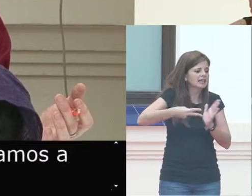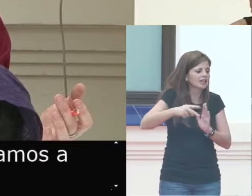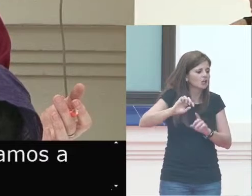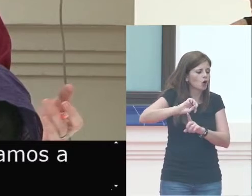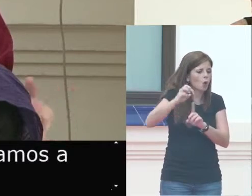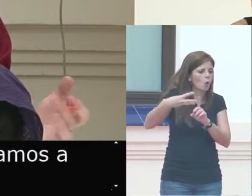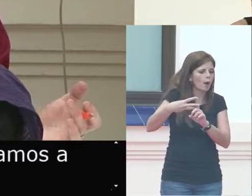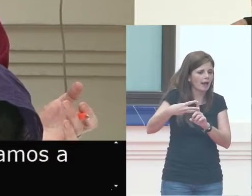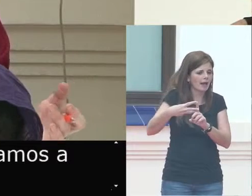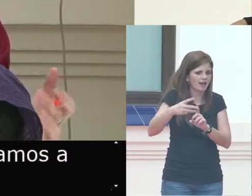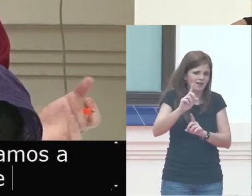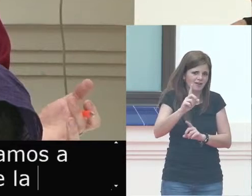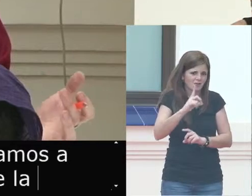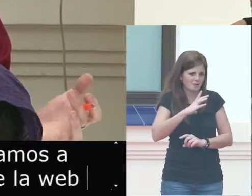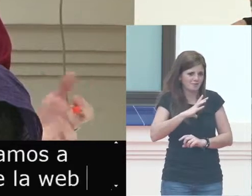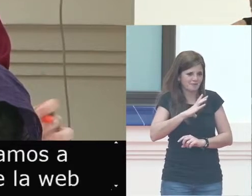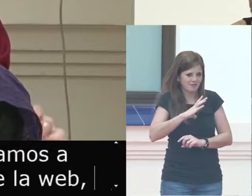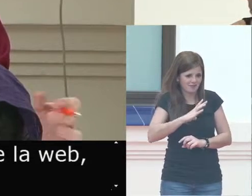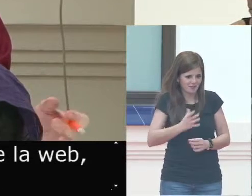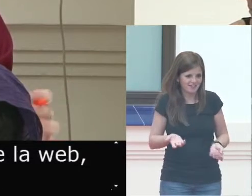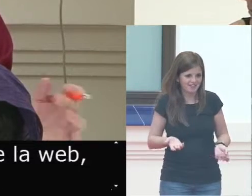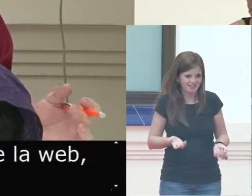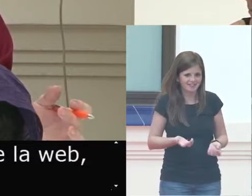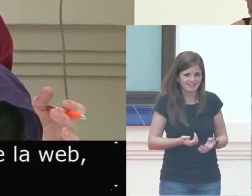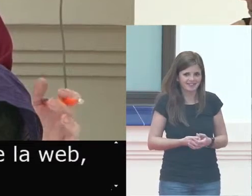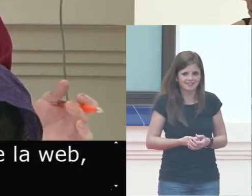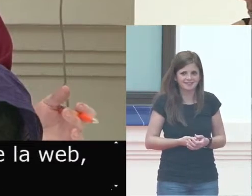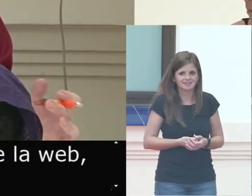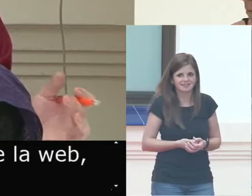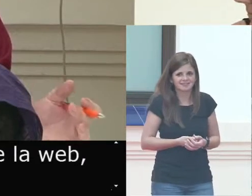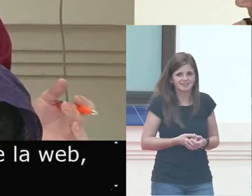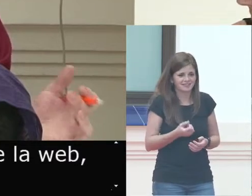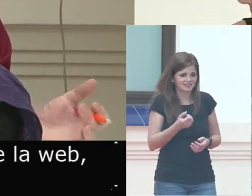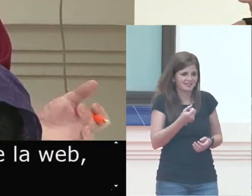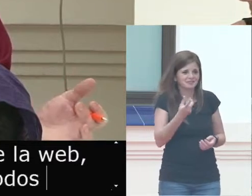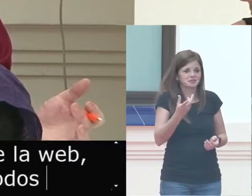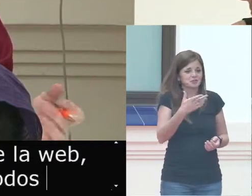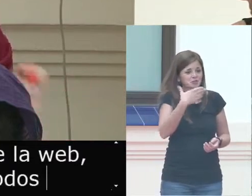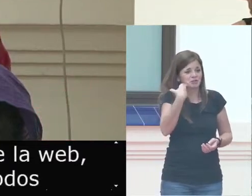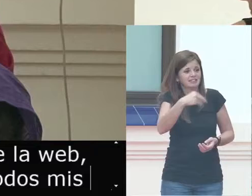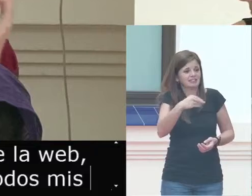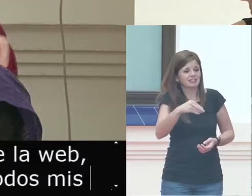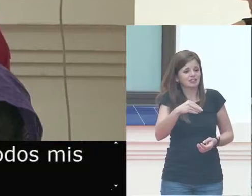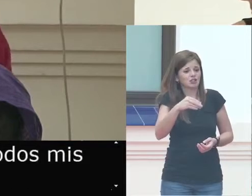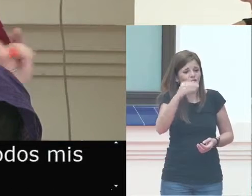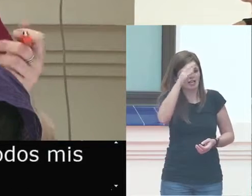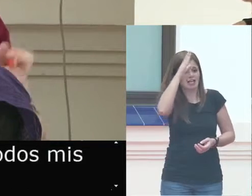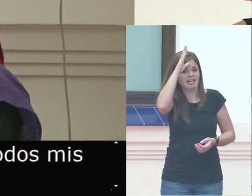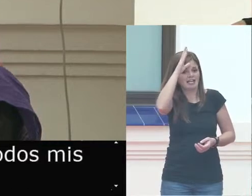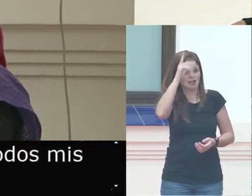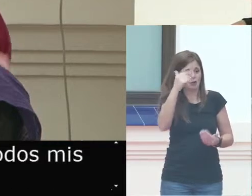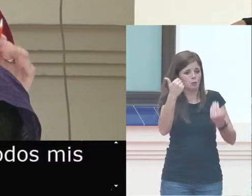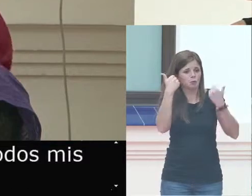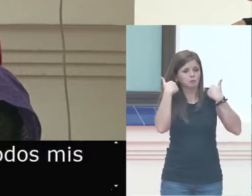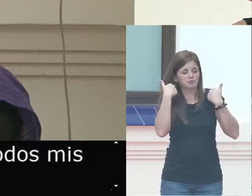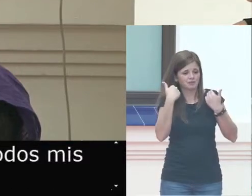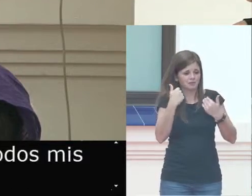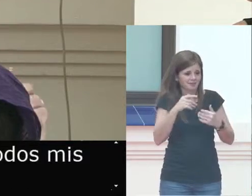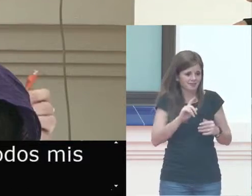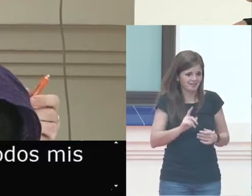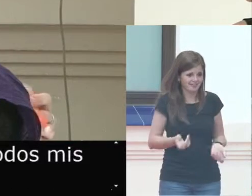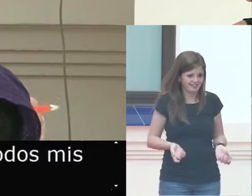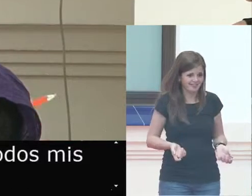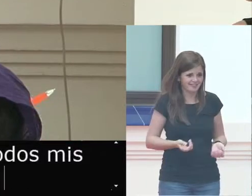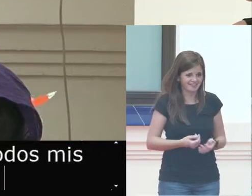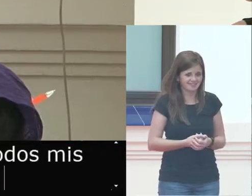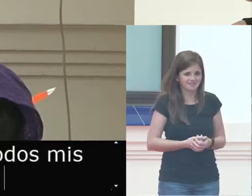yo no quiero que todas mis leyes están decididos por unos chicos listos en Silicon Valley con barbas de hipster. Así